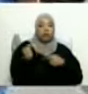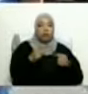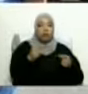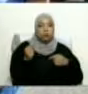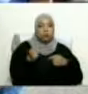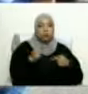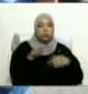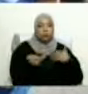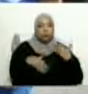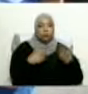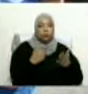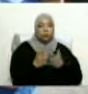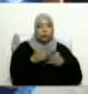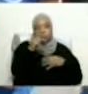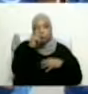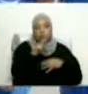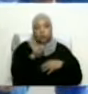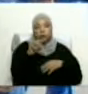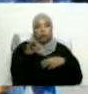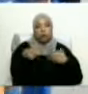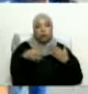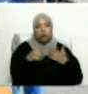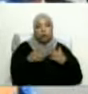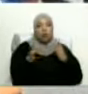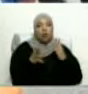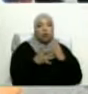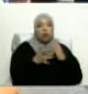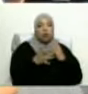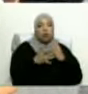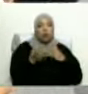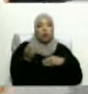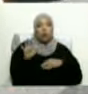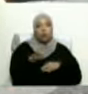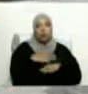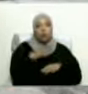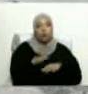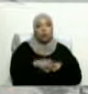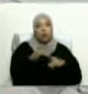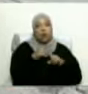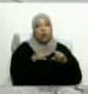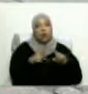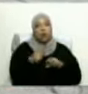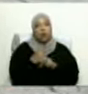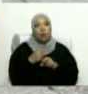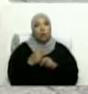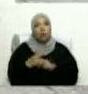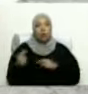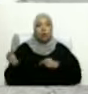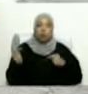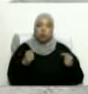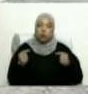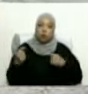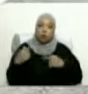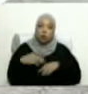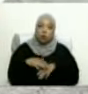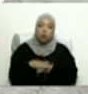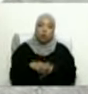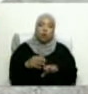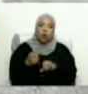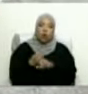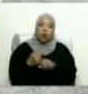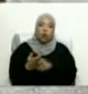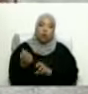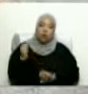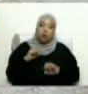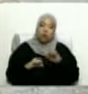ha sido durante lo que es este miércoles y jueves, son diversas organizaciones, diversos movimientos los que se han integrado a esta